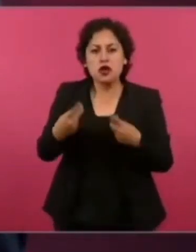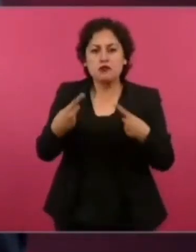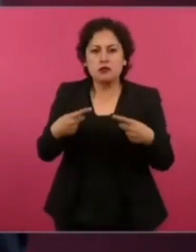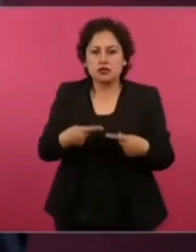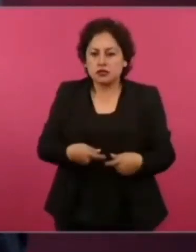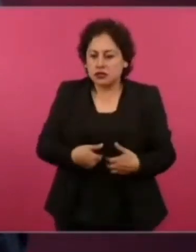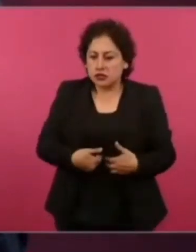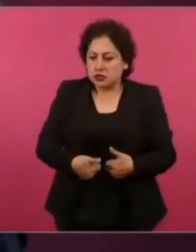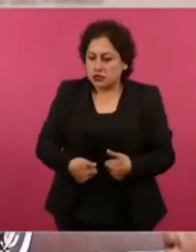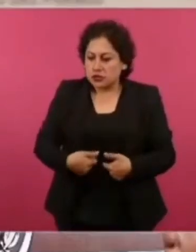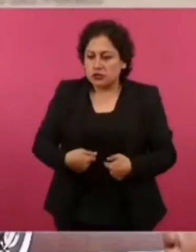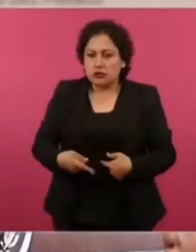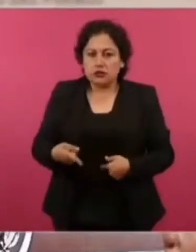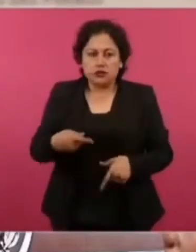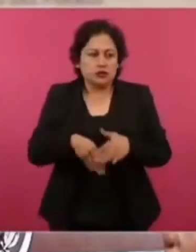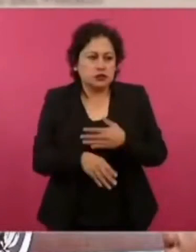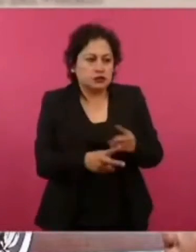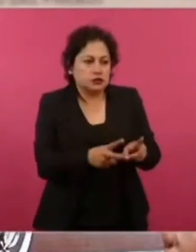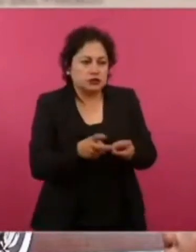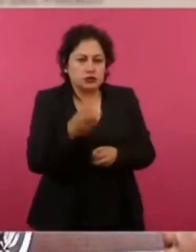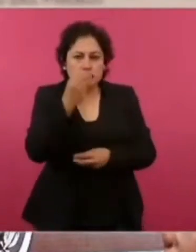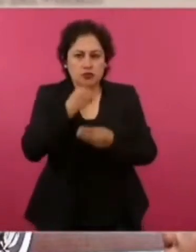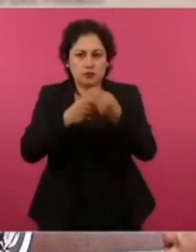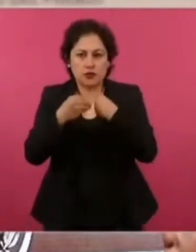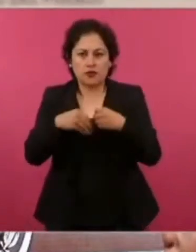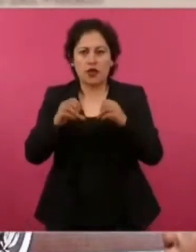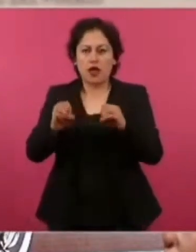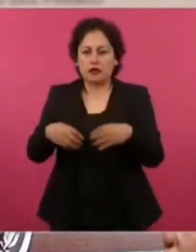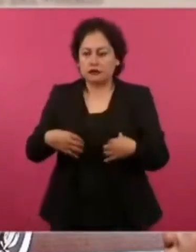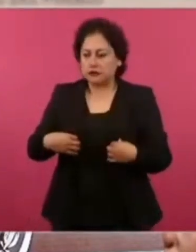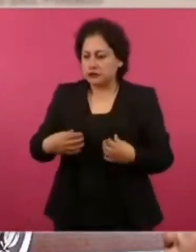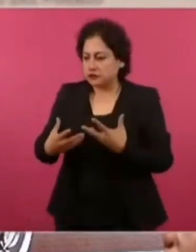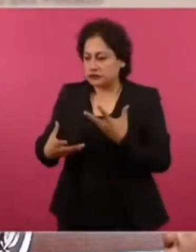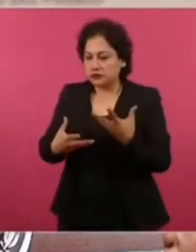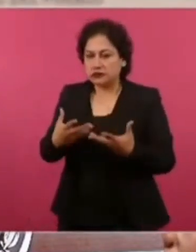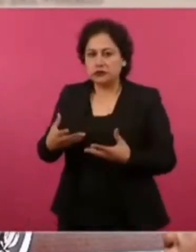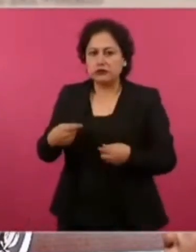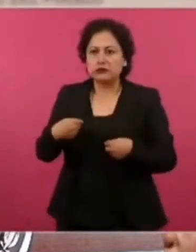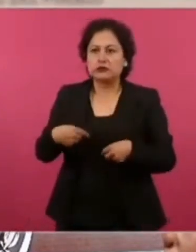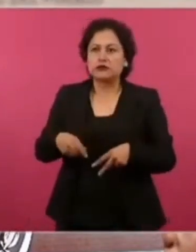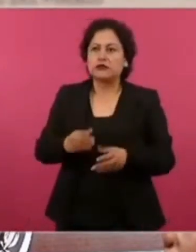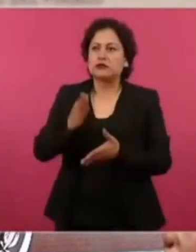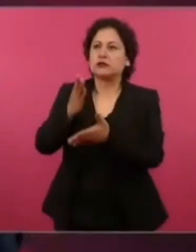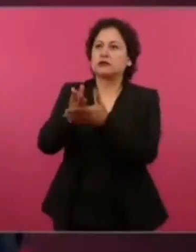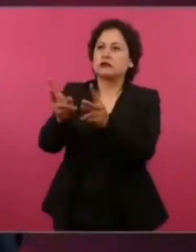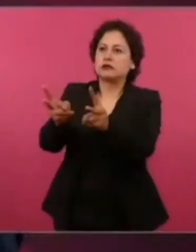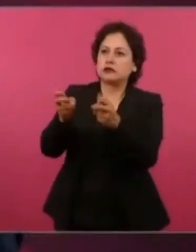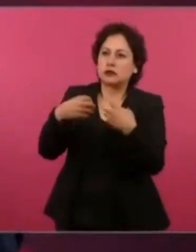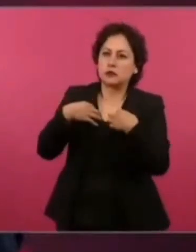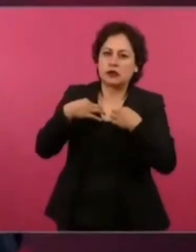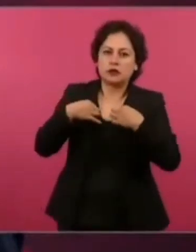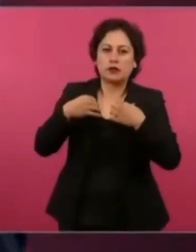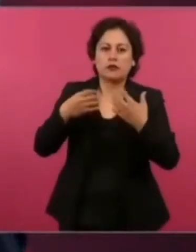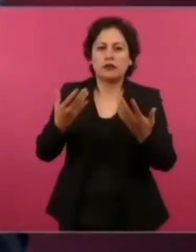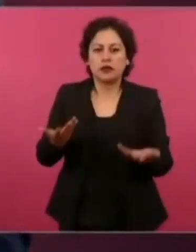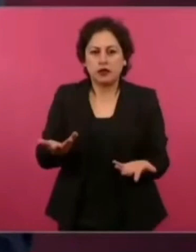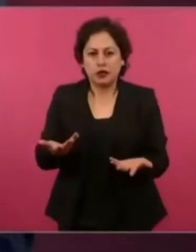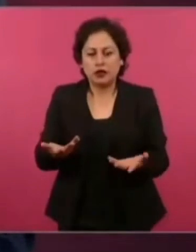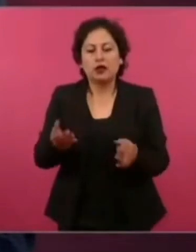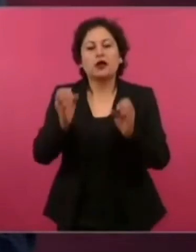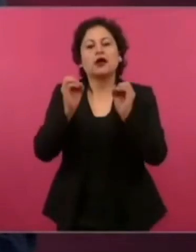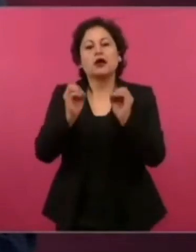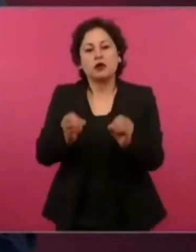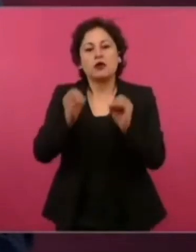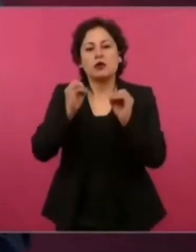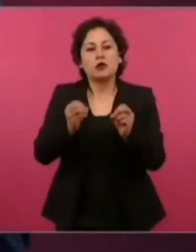se robaba la ropa que ponían a secar en el patio, el que se robaba un